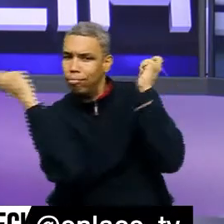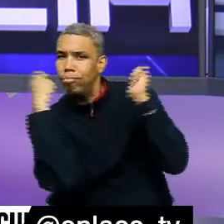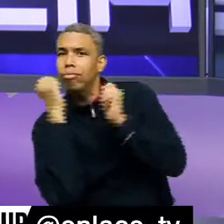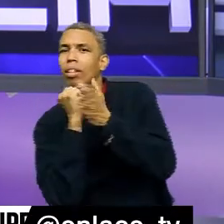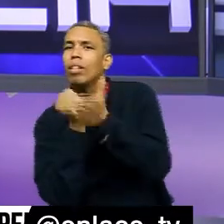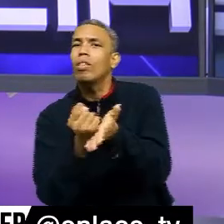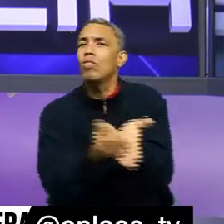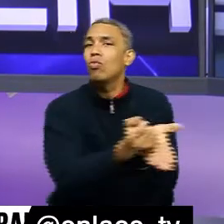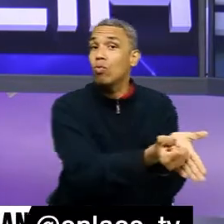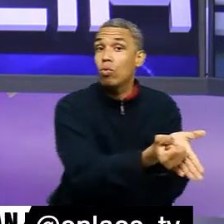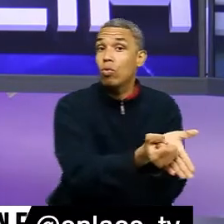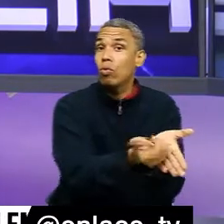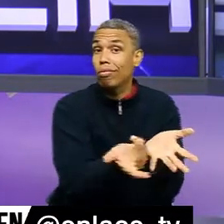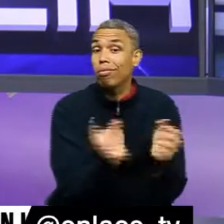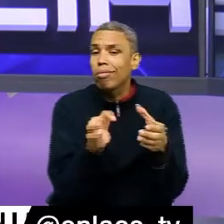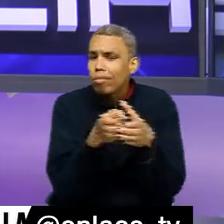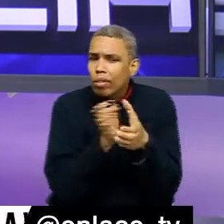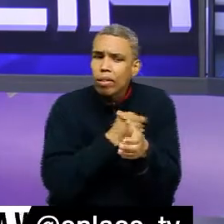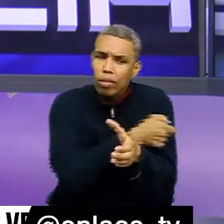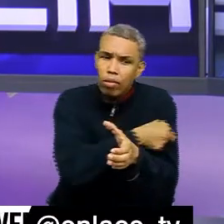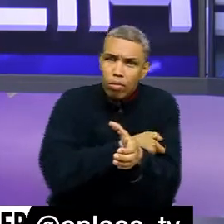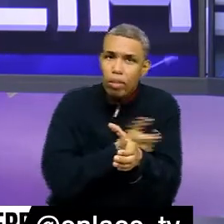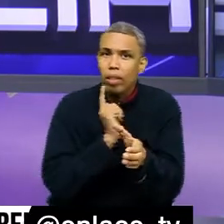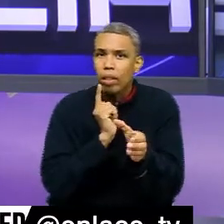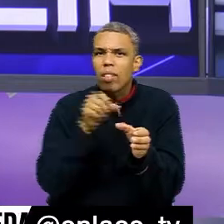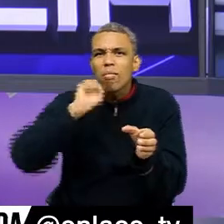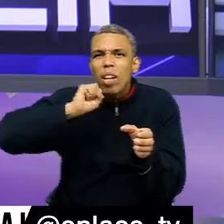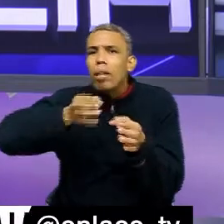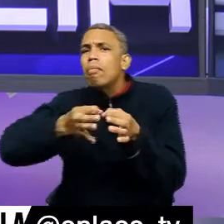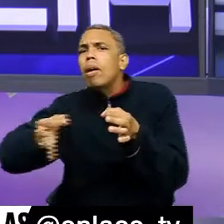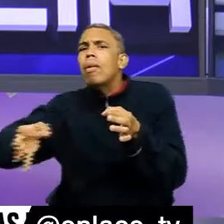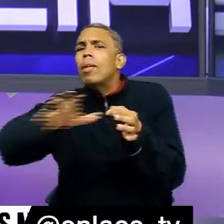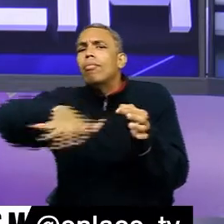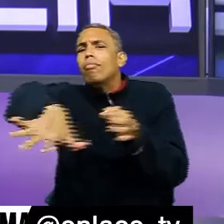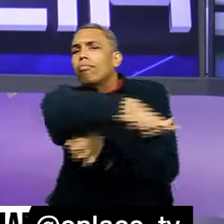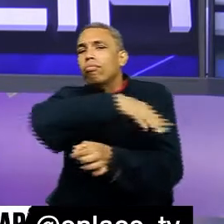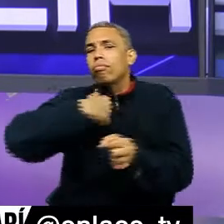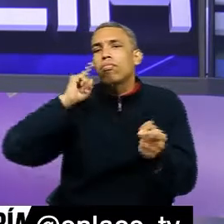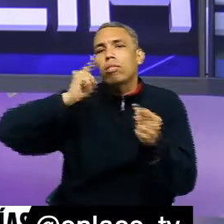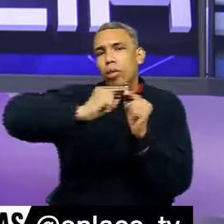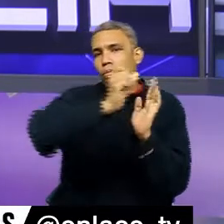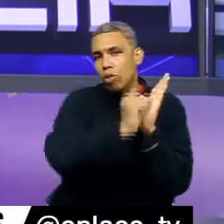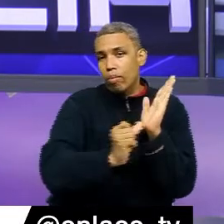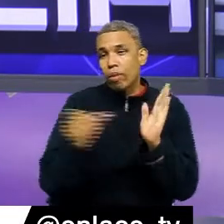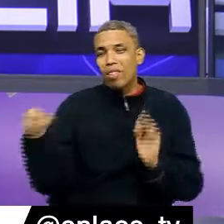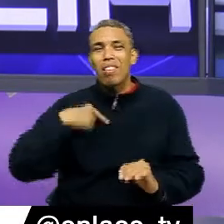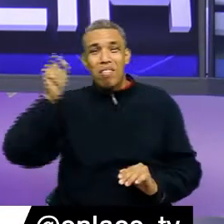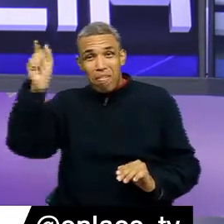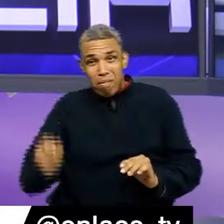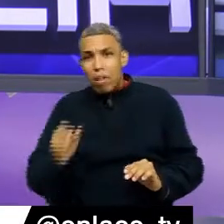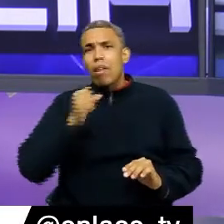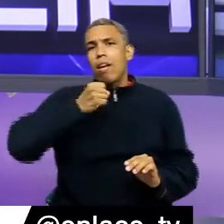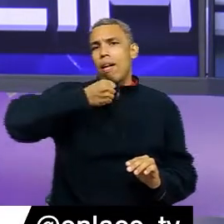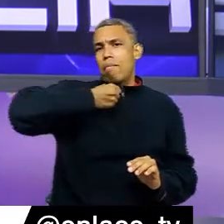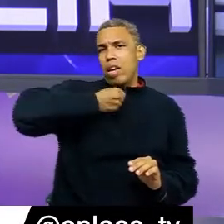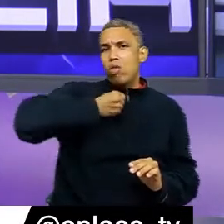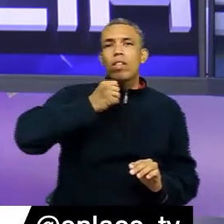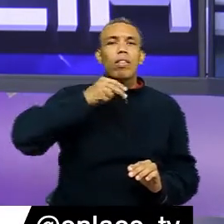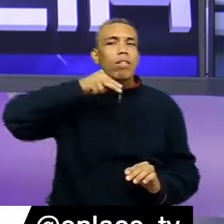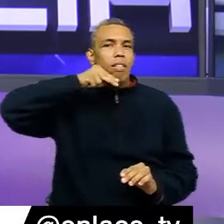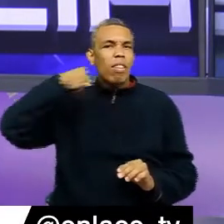población vulnerable de Barranca Bermeja y la región. Nuestra periodista Neila Cosio nos presenta algunas conclusiones de este evento. Neila, adelante y